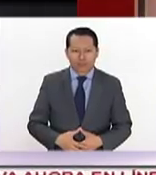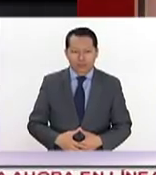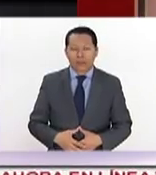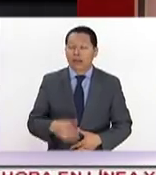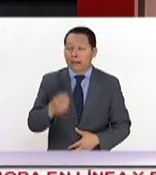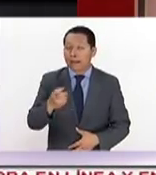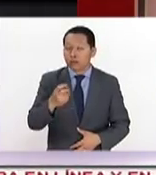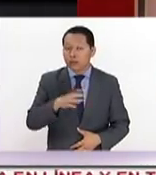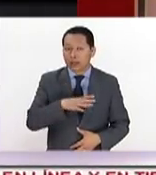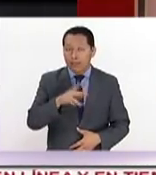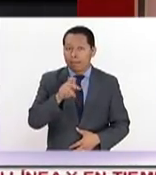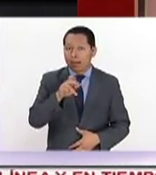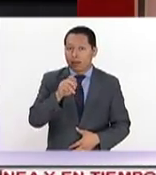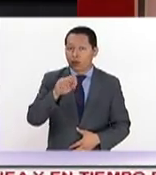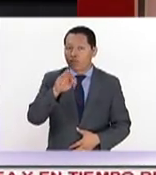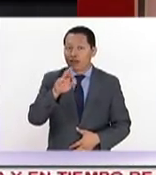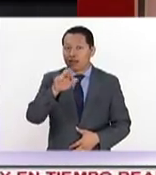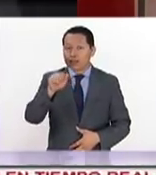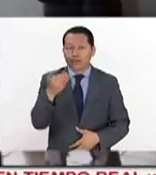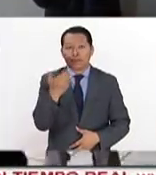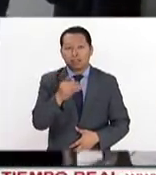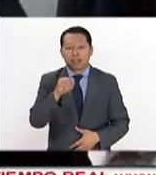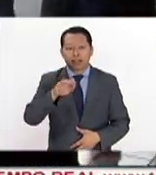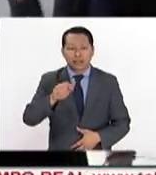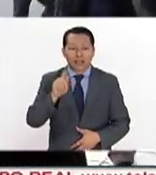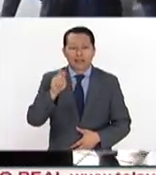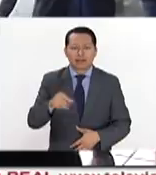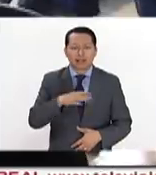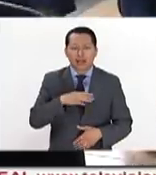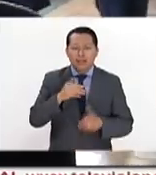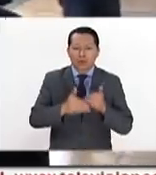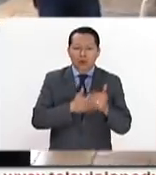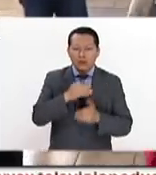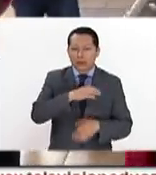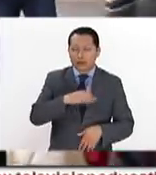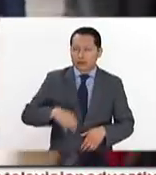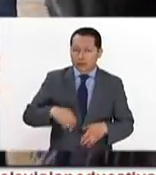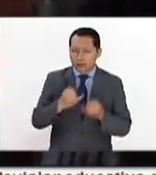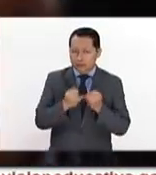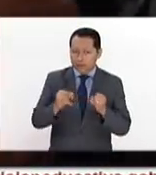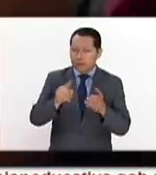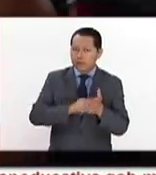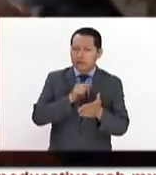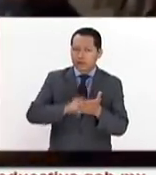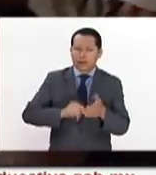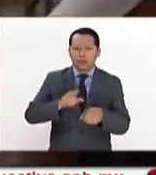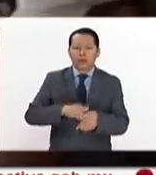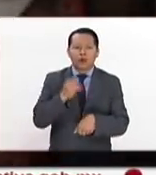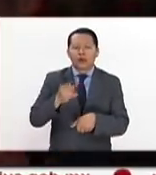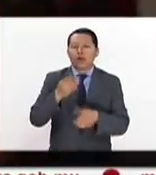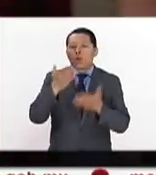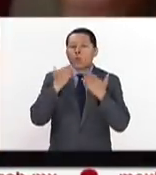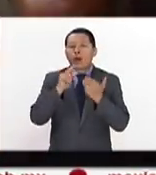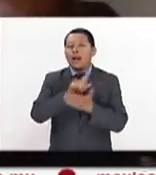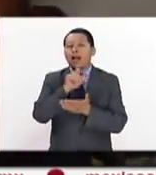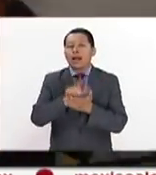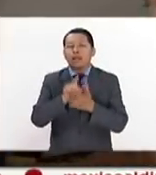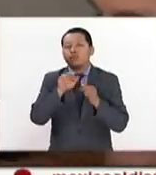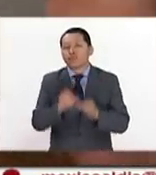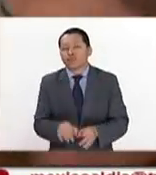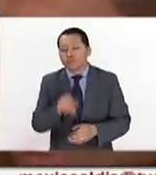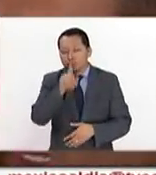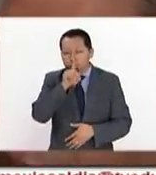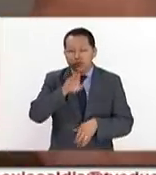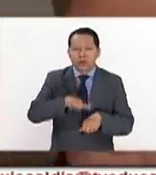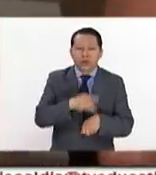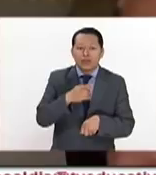Y justamente Pedro Ferriz de Con solicitó al INE la anulación del proceso de candidaturas independientes por la falta de certeza y legalidad, según dijo.